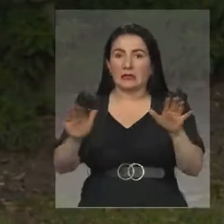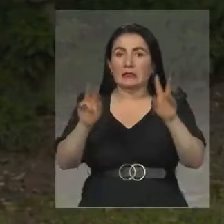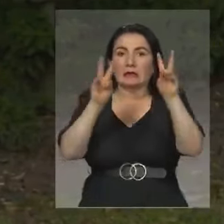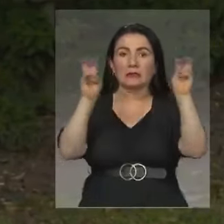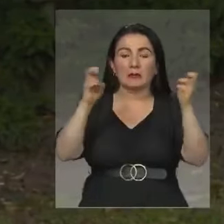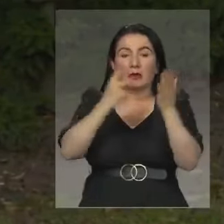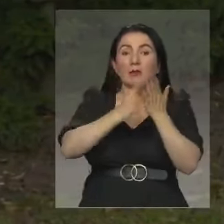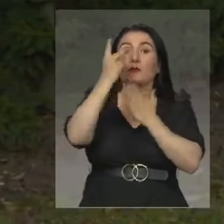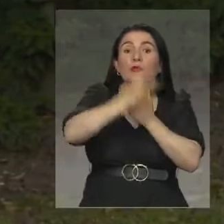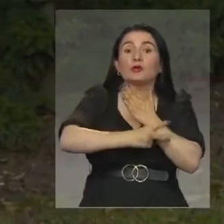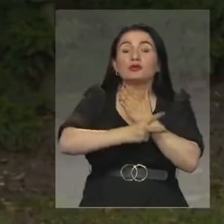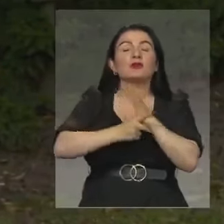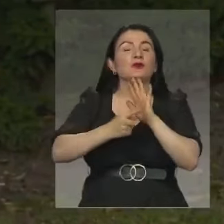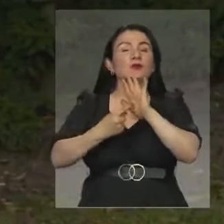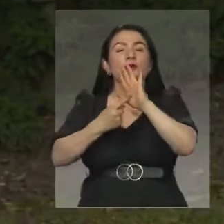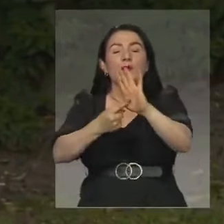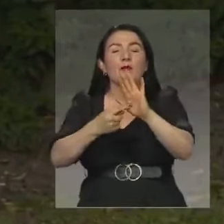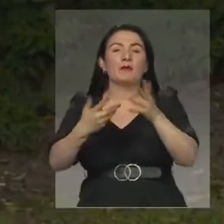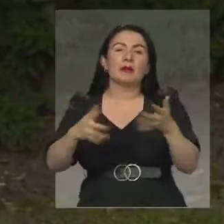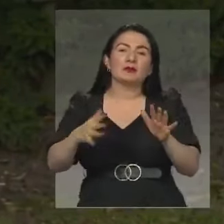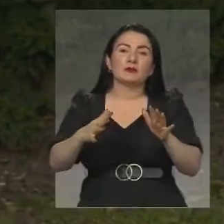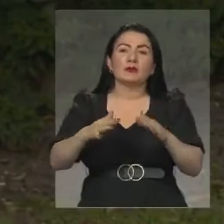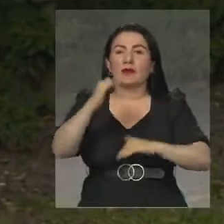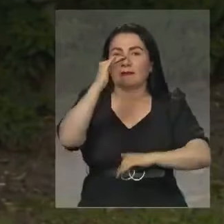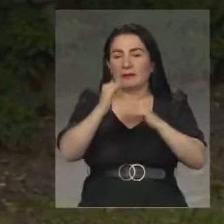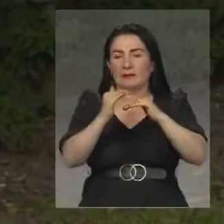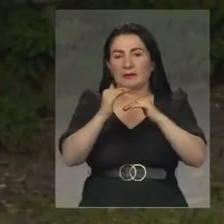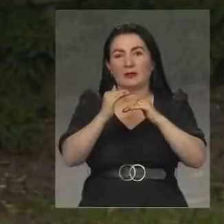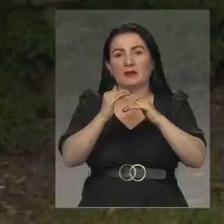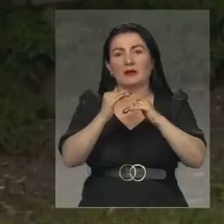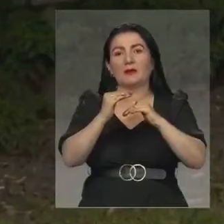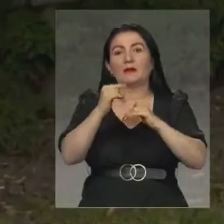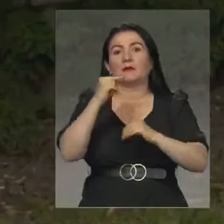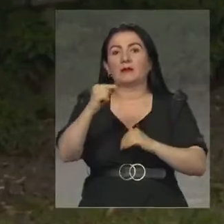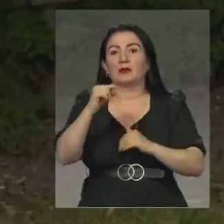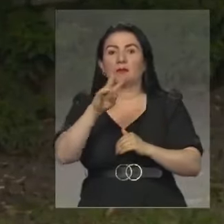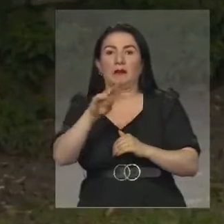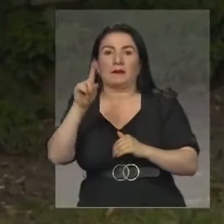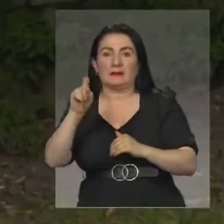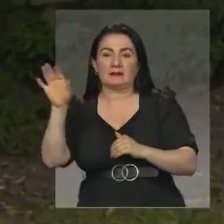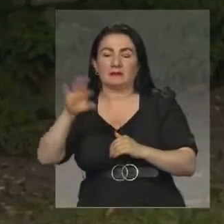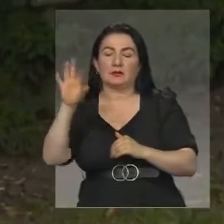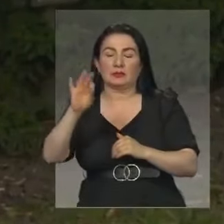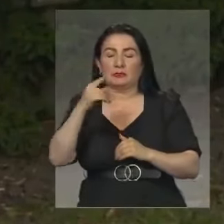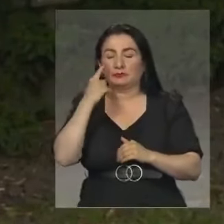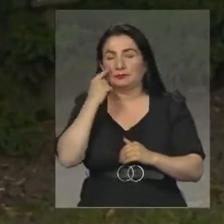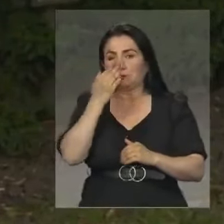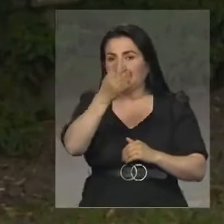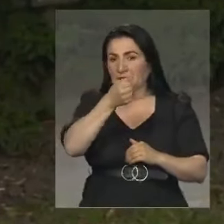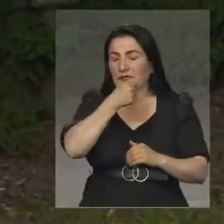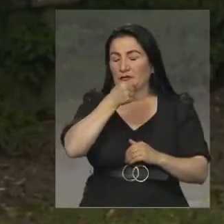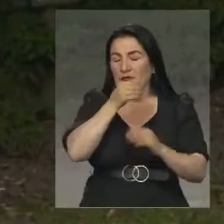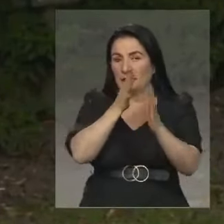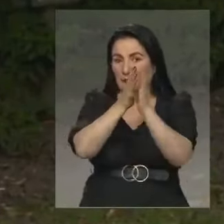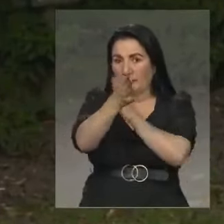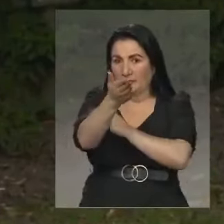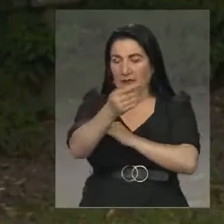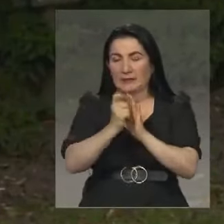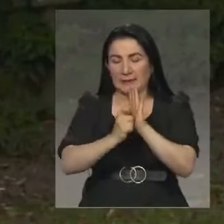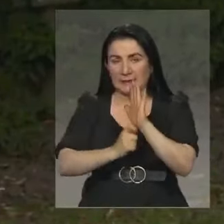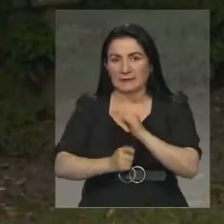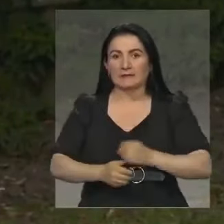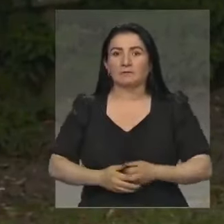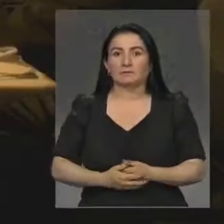de proyectos de lanzamiento ha habido una disminución del menos 26%. En el siguiente informe, todos los